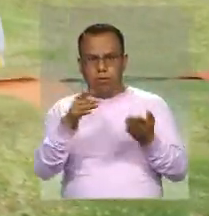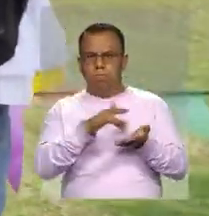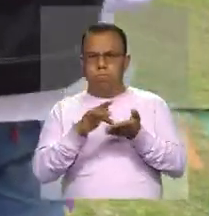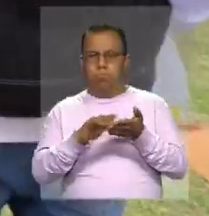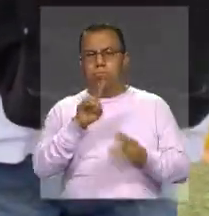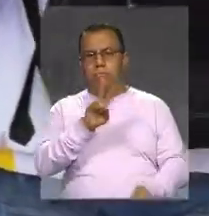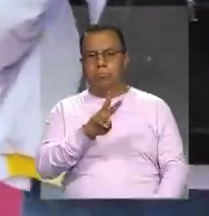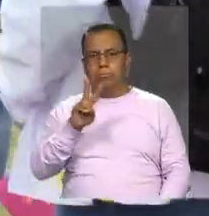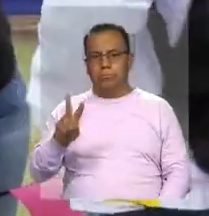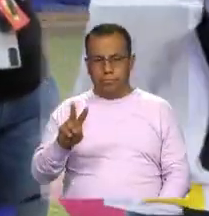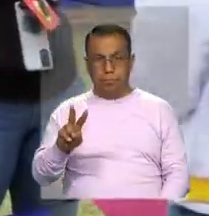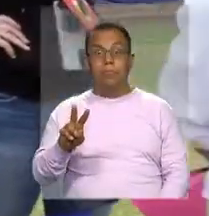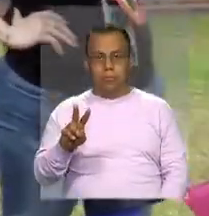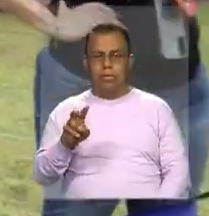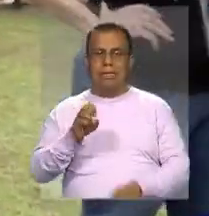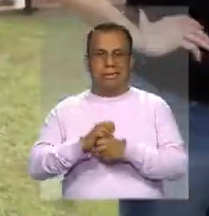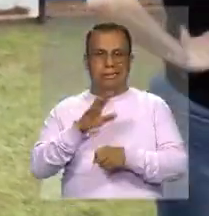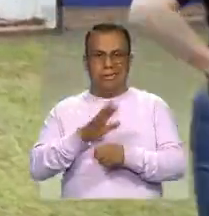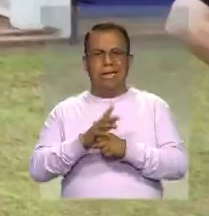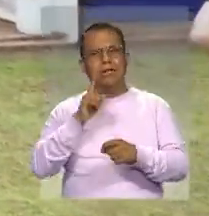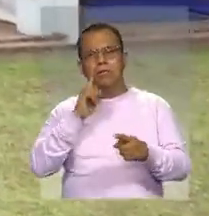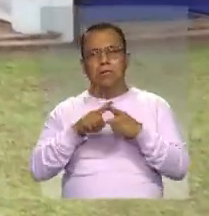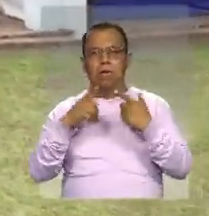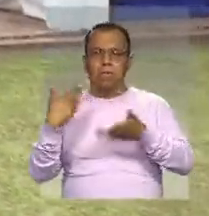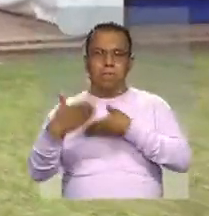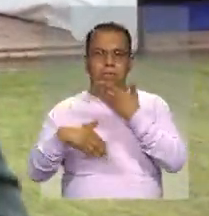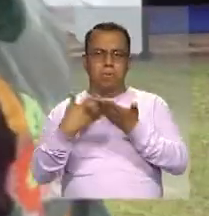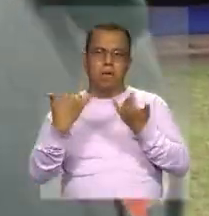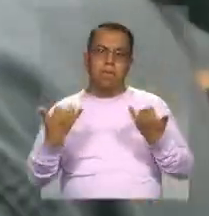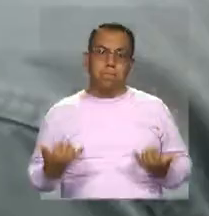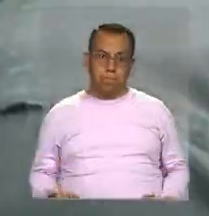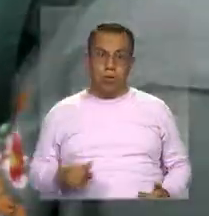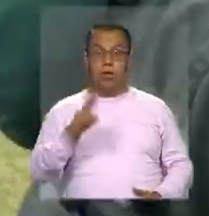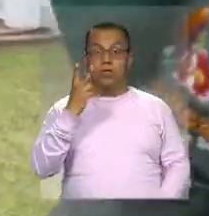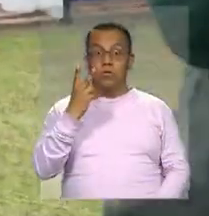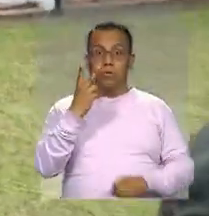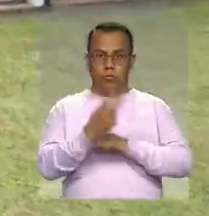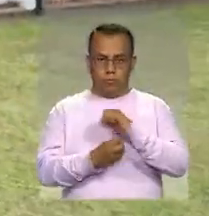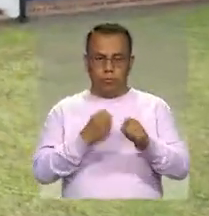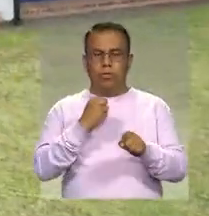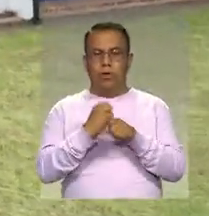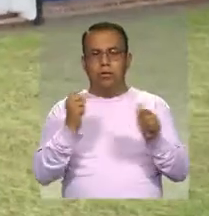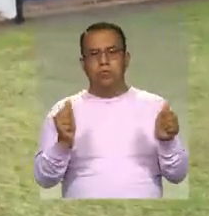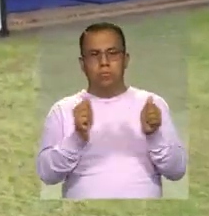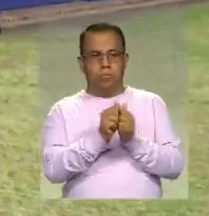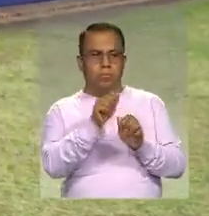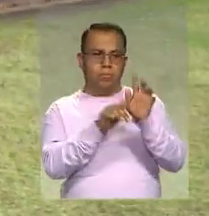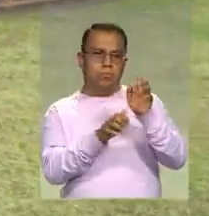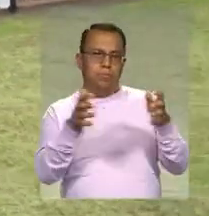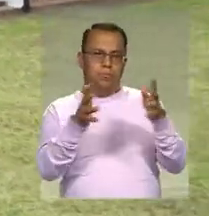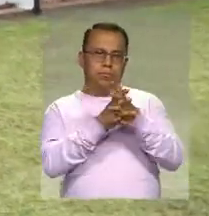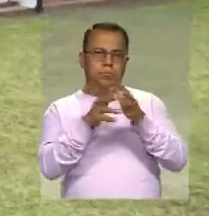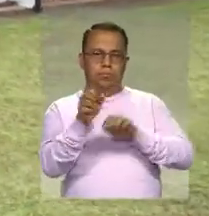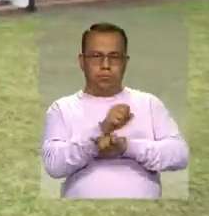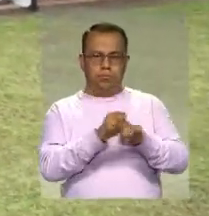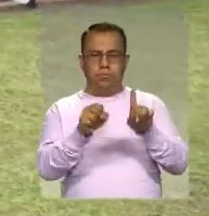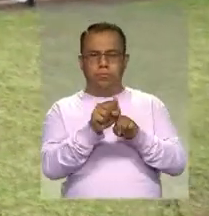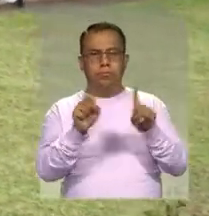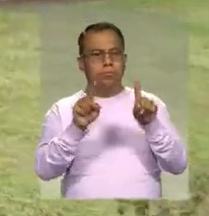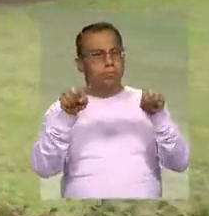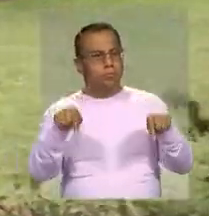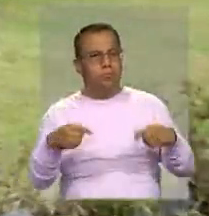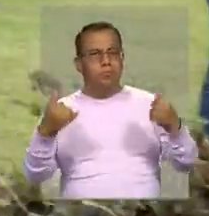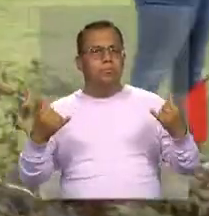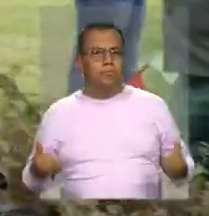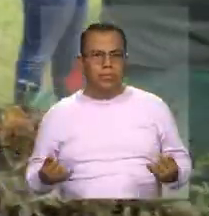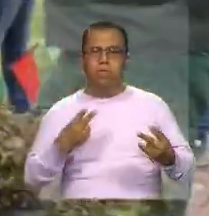más de 22 consejeros distritales que estarán participando en los próximos 2 años, junto con nosotros, la Secretaría de Integración Social, en